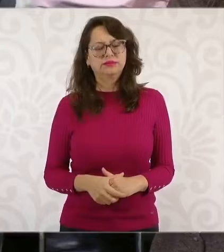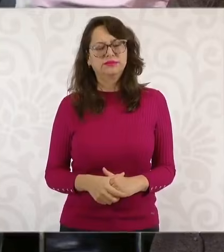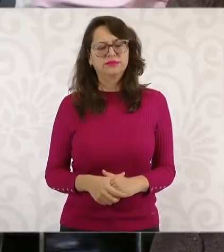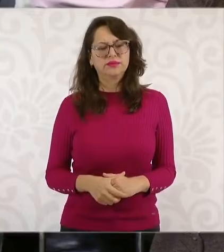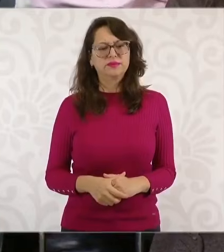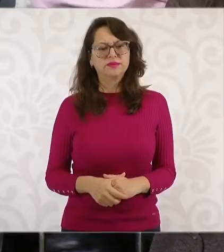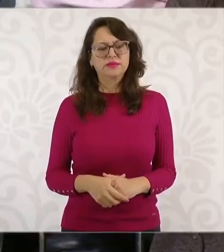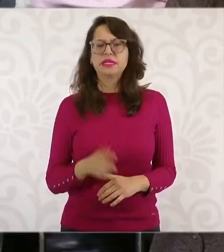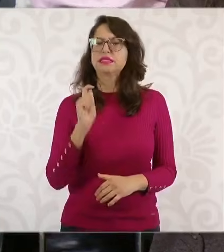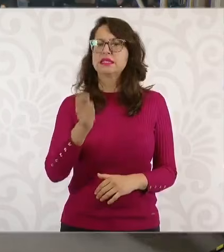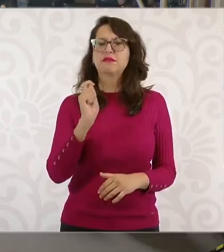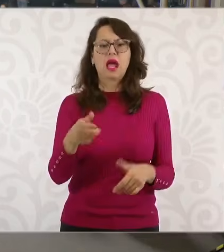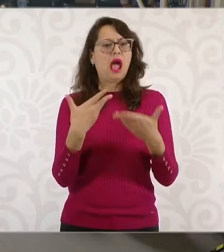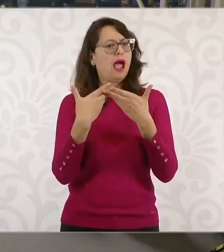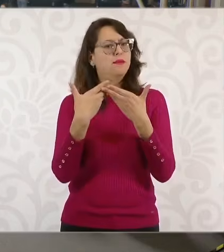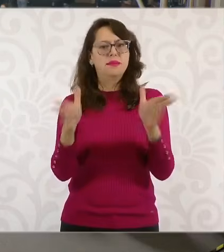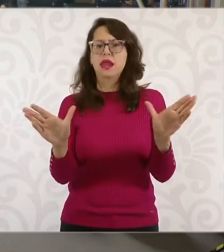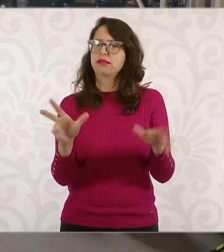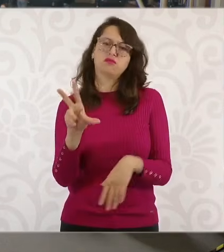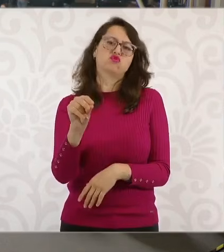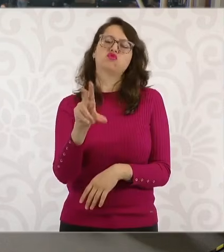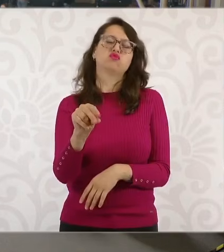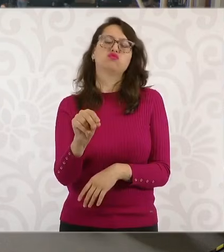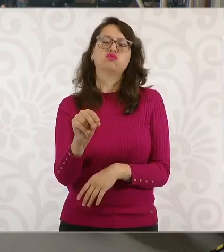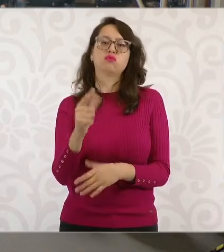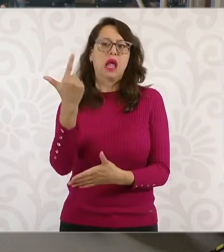al público en general. No sé qué es lo que está pasando,